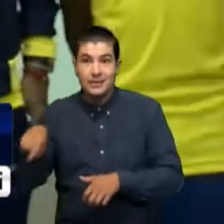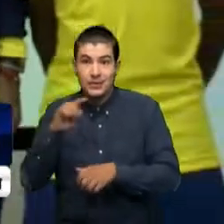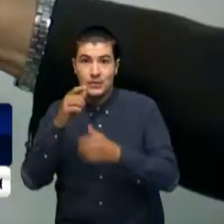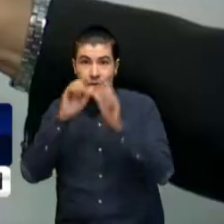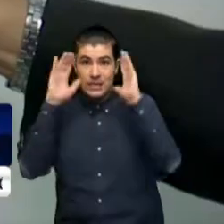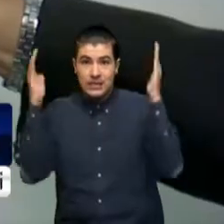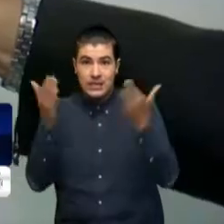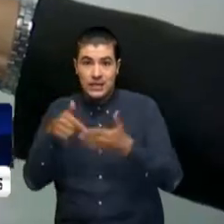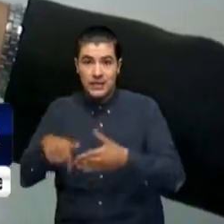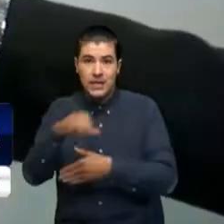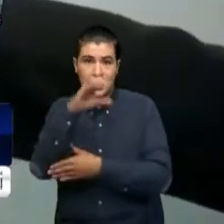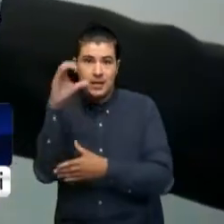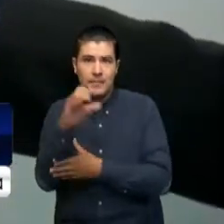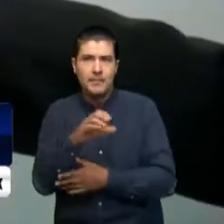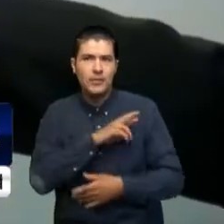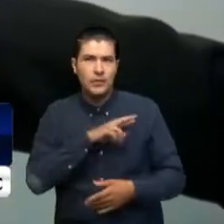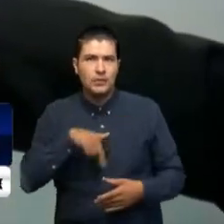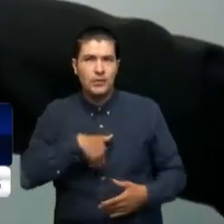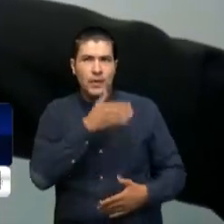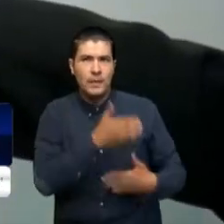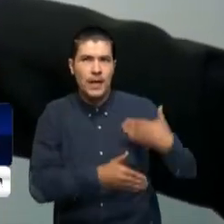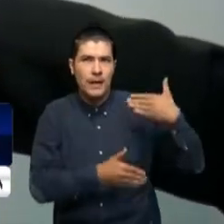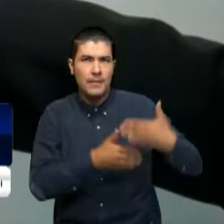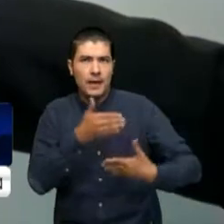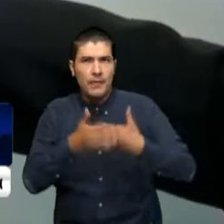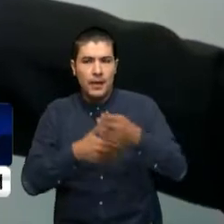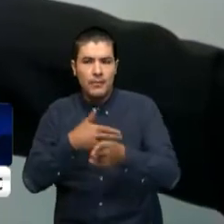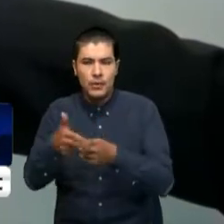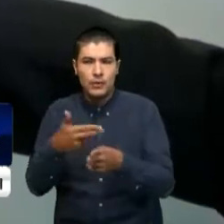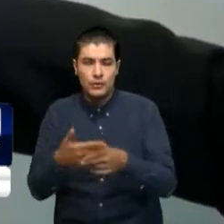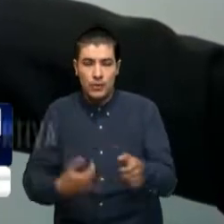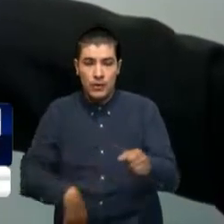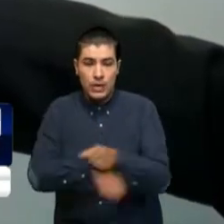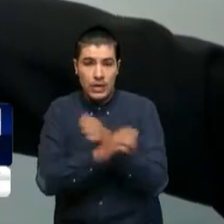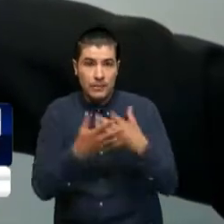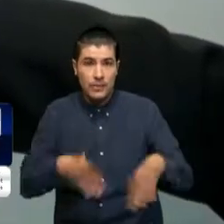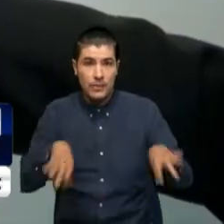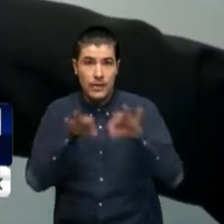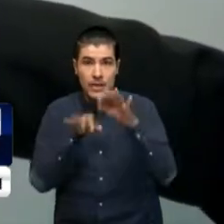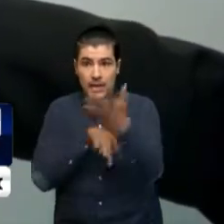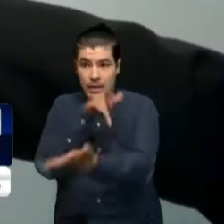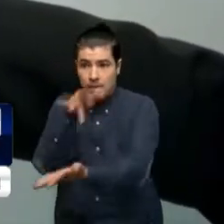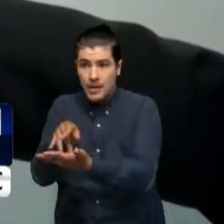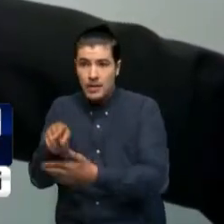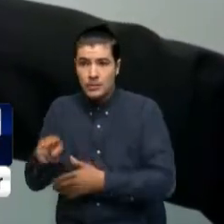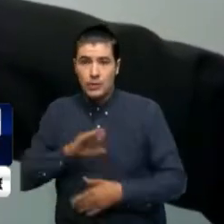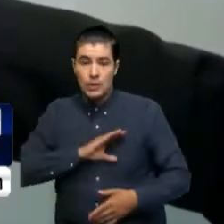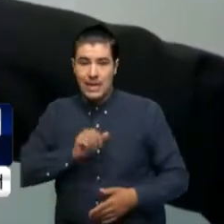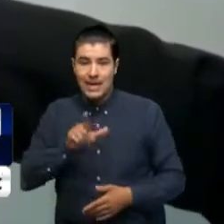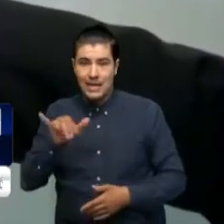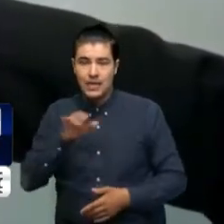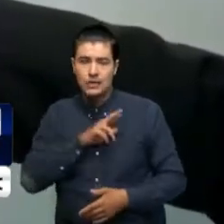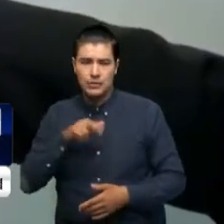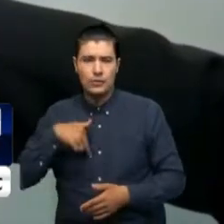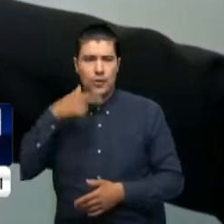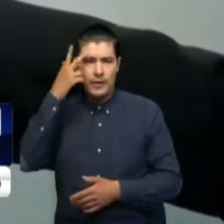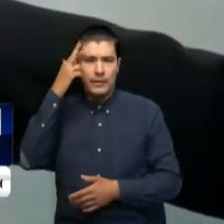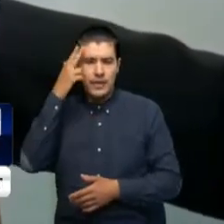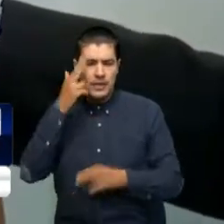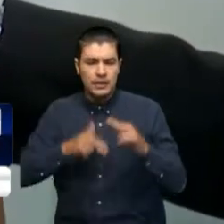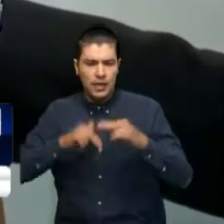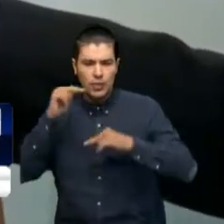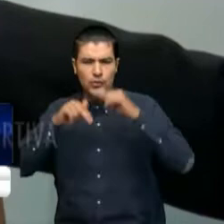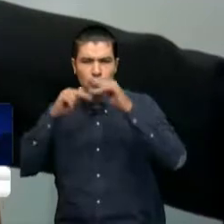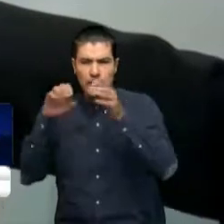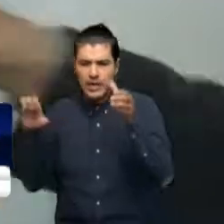del país vamos obviamente partido aparte de ahora tenemos un partido importante en cali esto obviamente se construye con todos todos